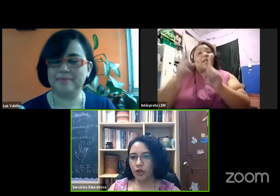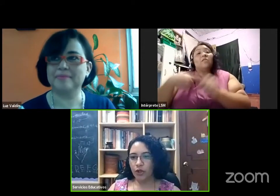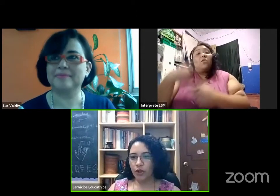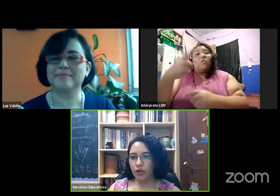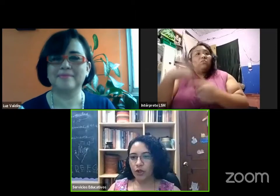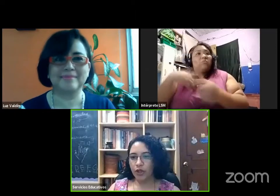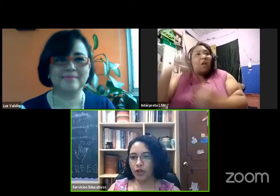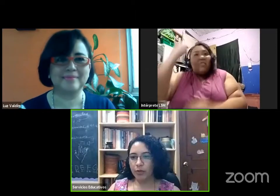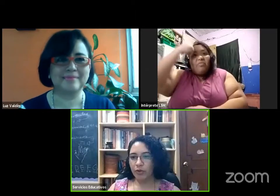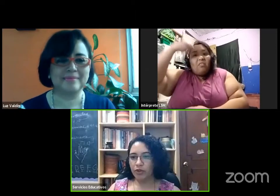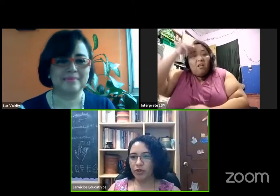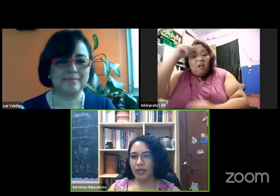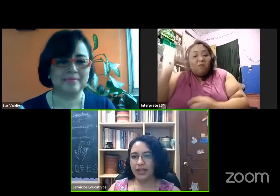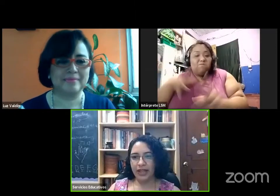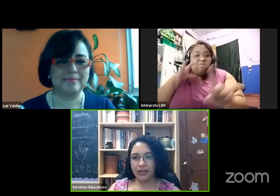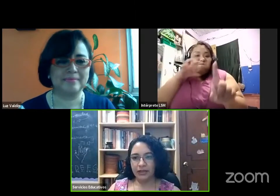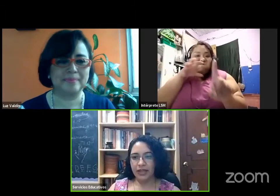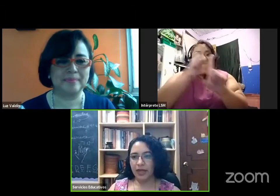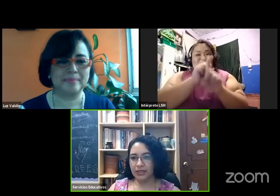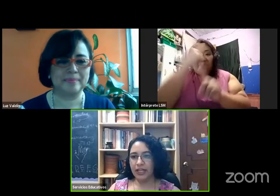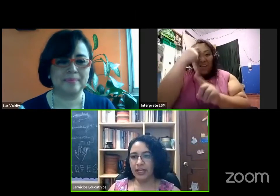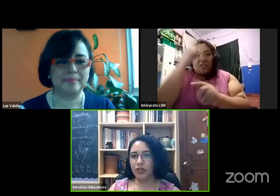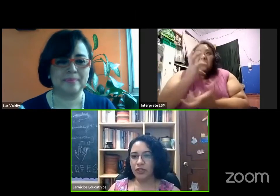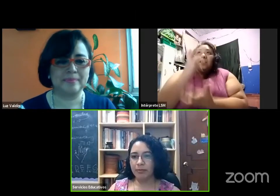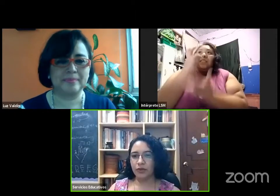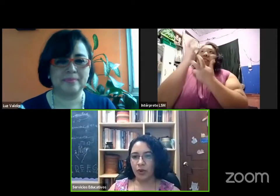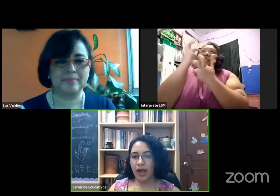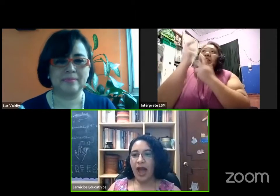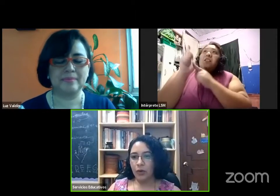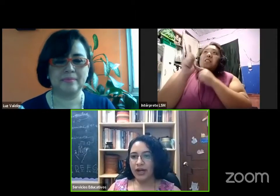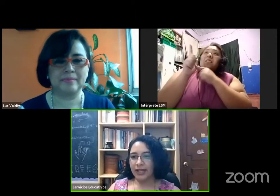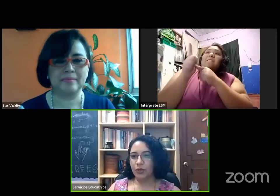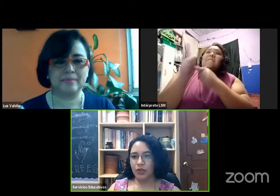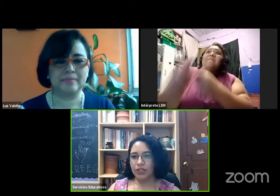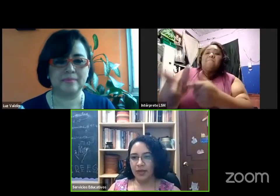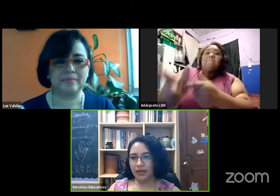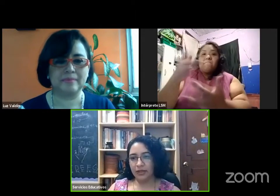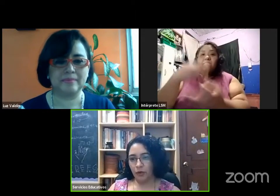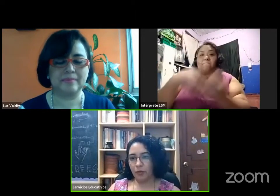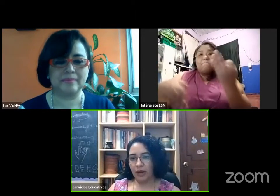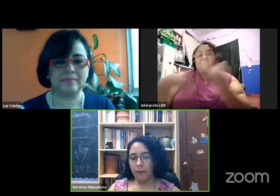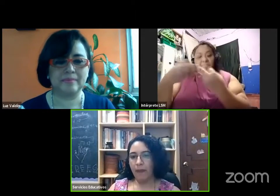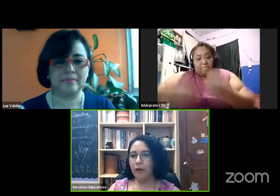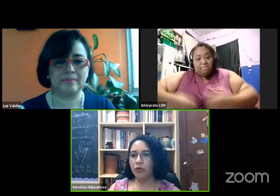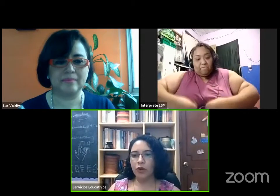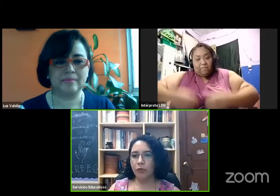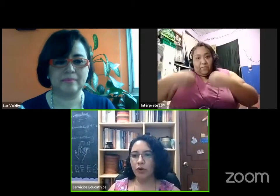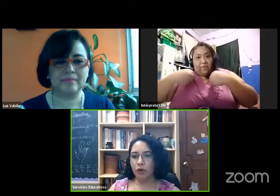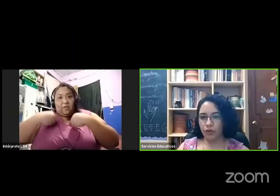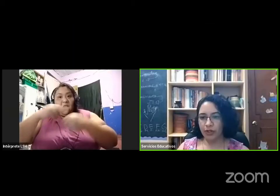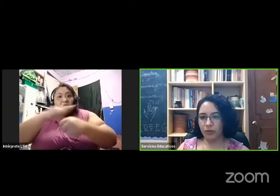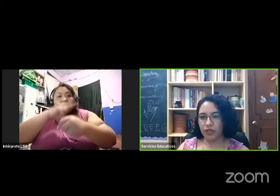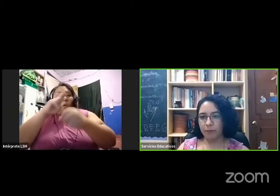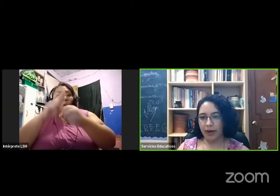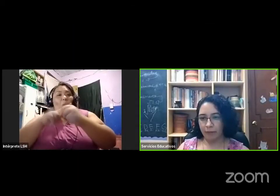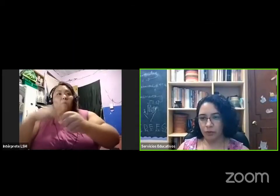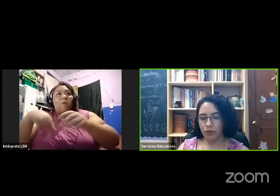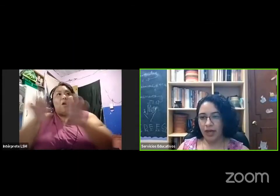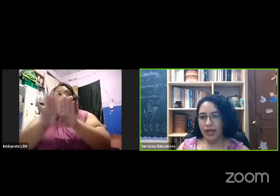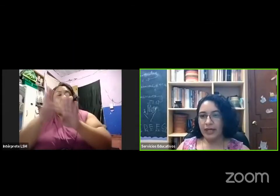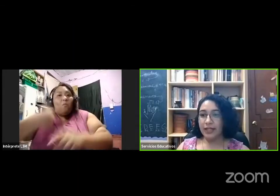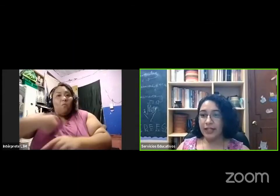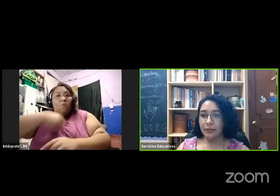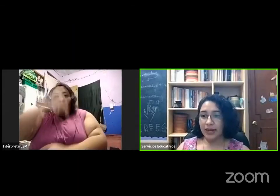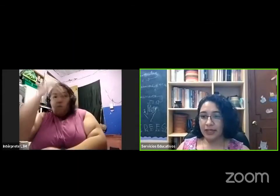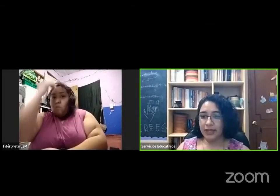esperanzas y motivaciones para continuar, aún en aquellas situaciones de vida desde lo normal, el mundo como lo conocemos y esperamos.